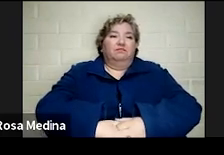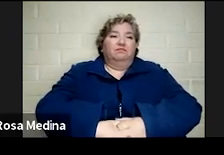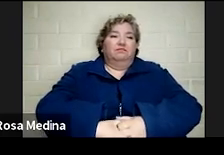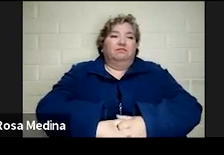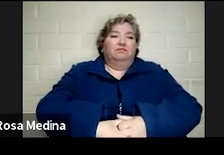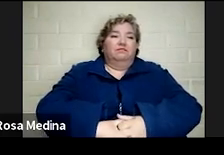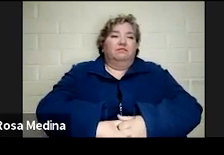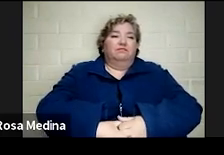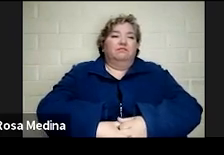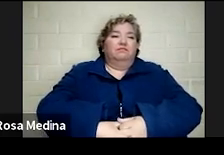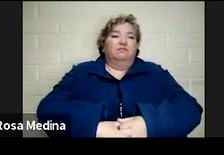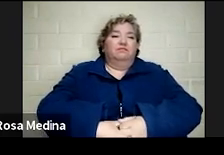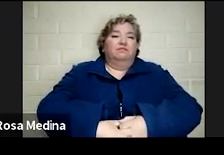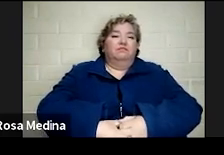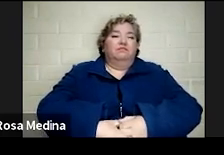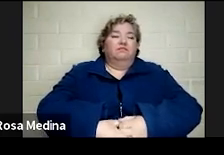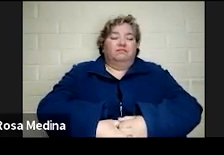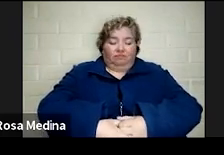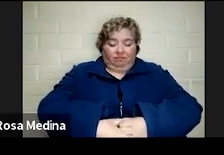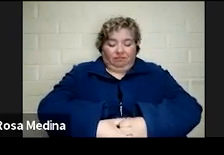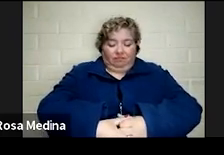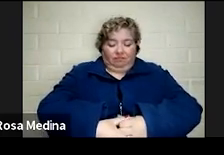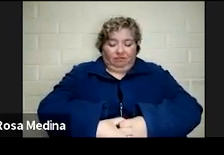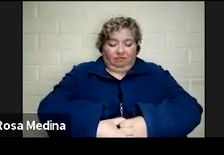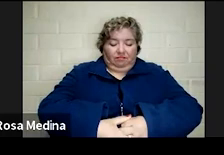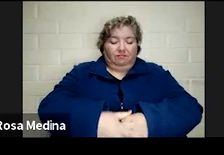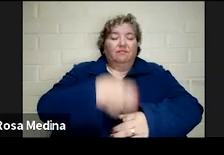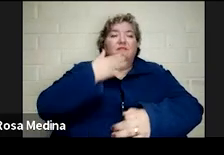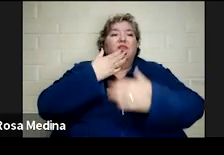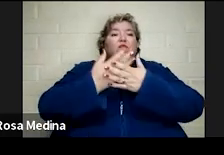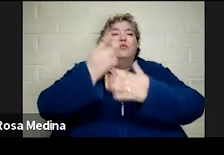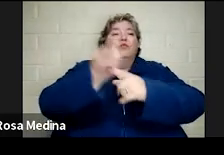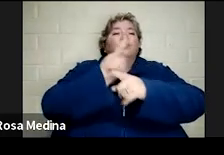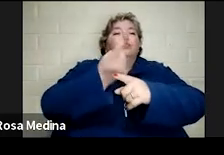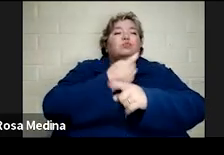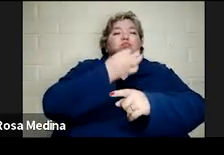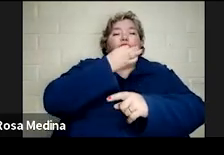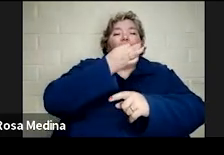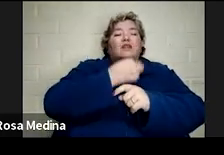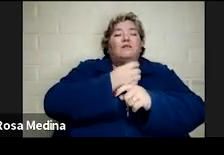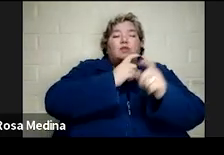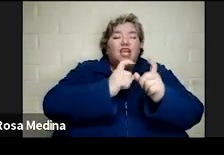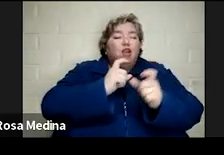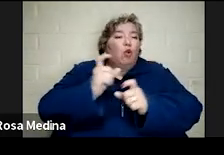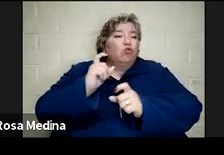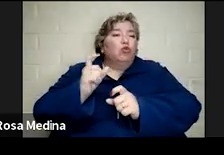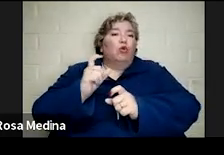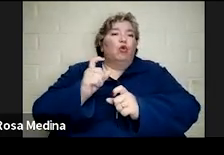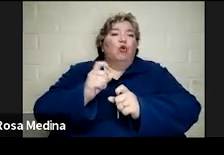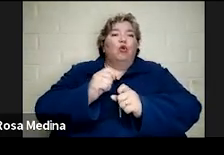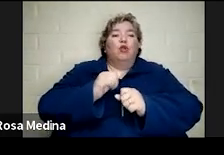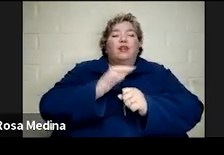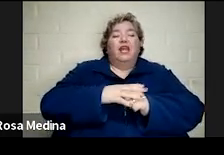cuando hablamos de dificultades de impulsividad y control inhibitorio, que creo que es algo que es lo que más se ve en una sala de clase